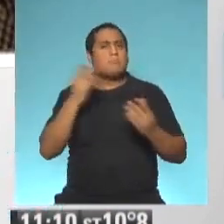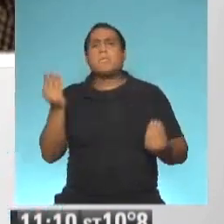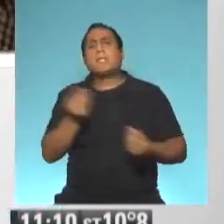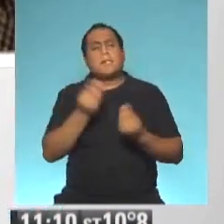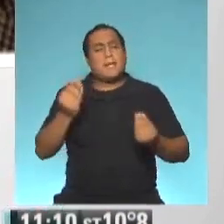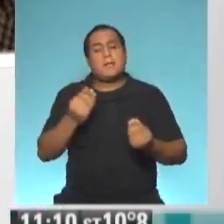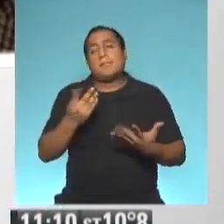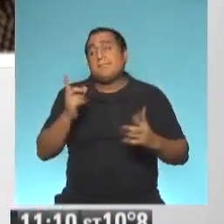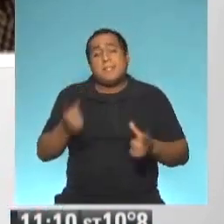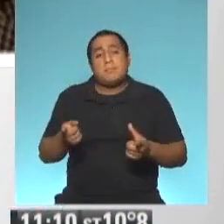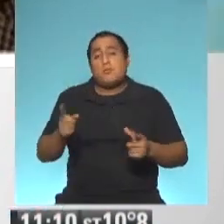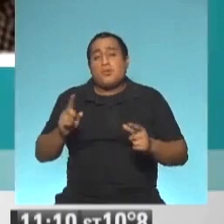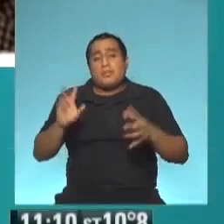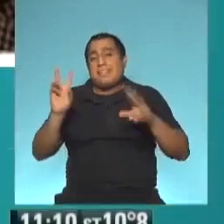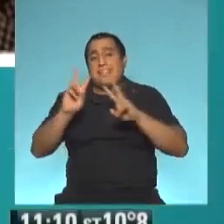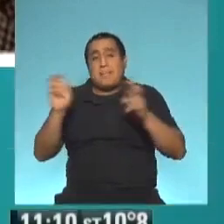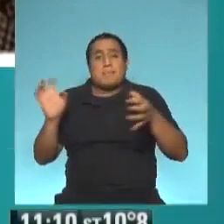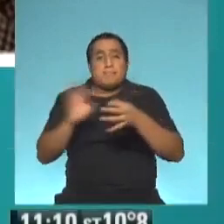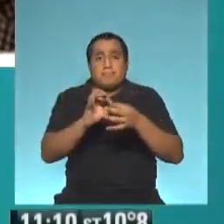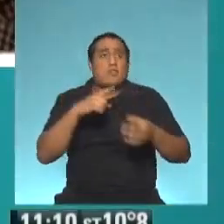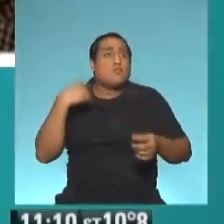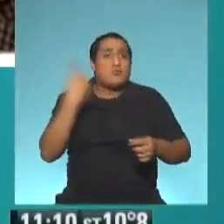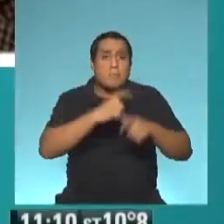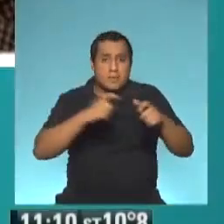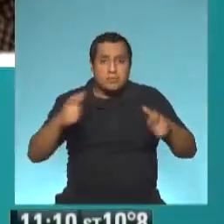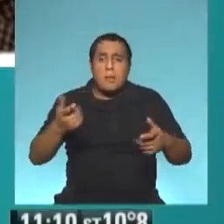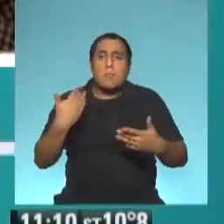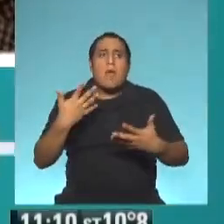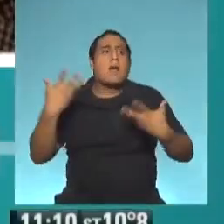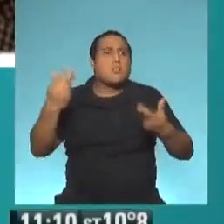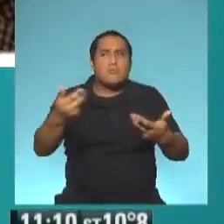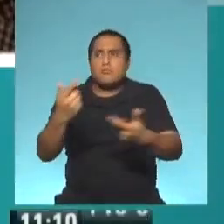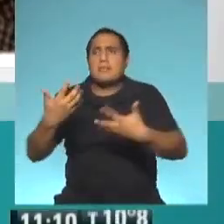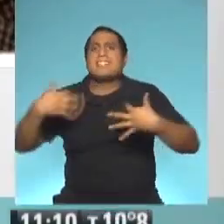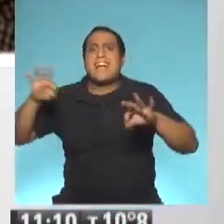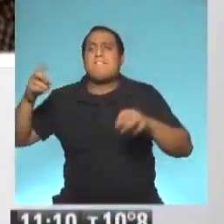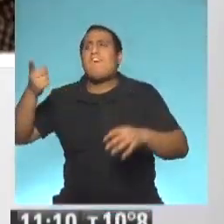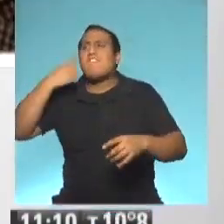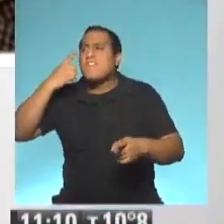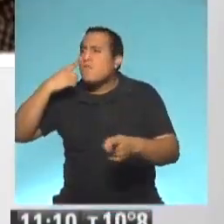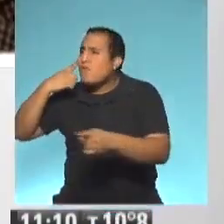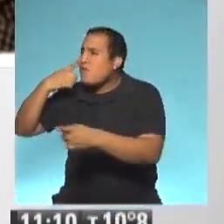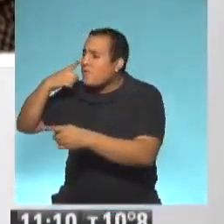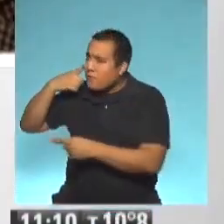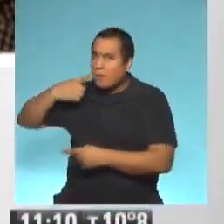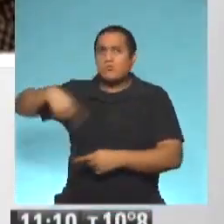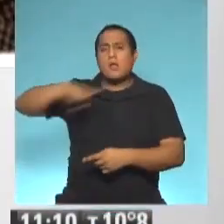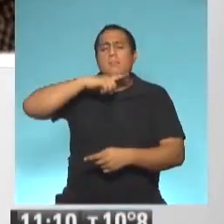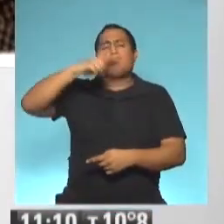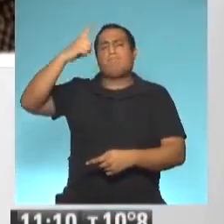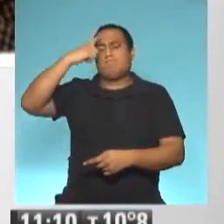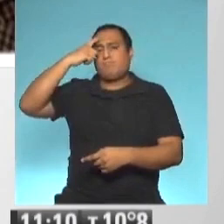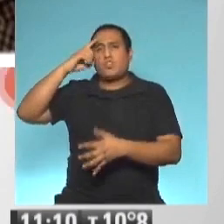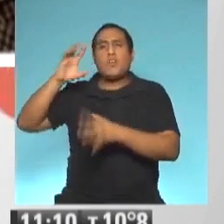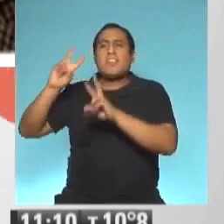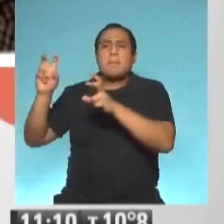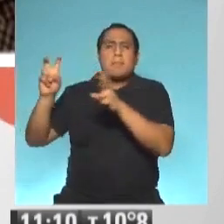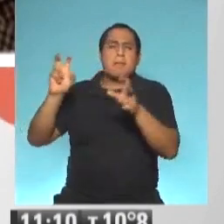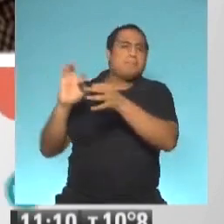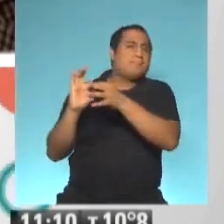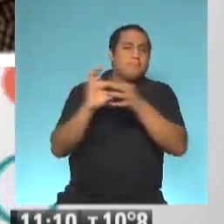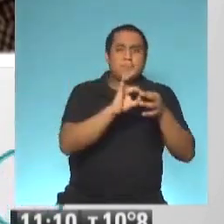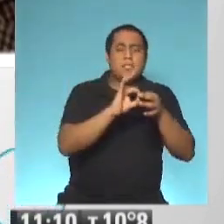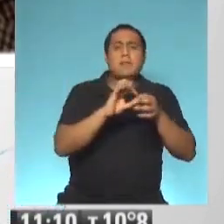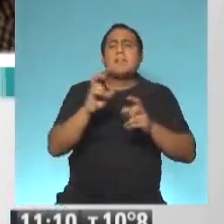ver con cada uno de nosotros como ciudadanos, salvar vidas, poder tomar conciencia, van de la mano, por supuesto. Y usted hablaba de los